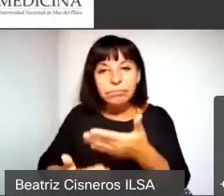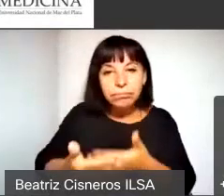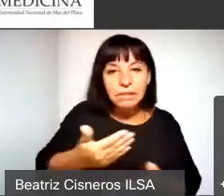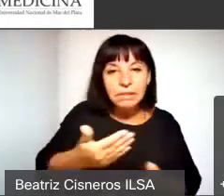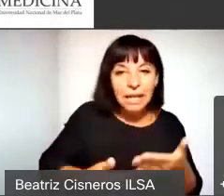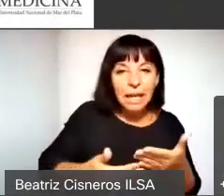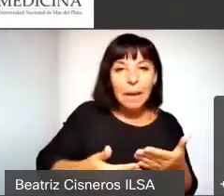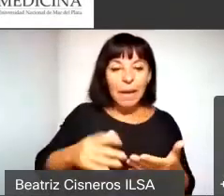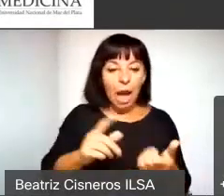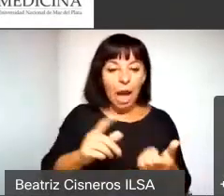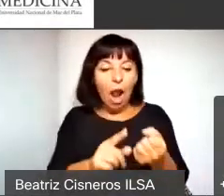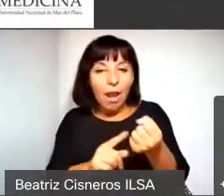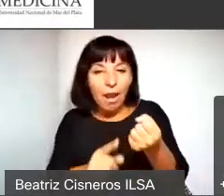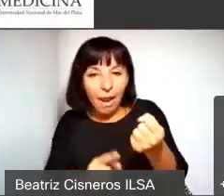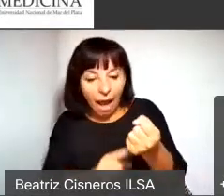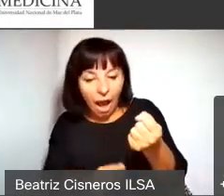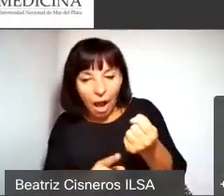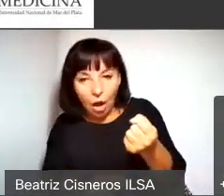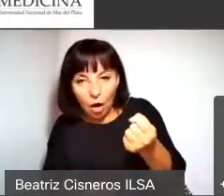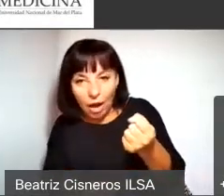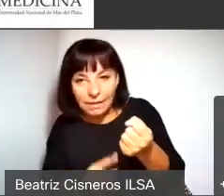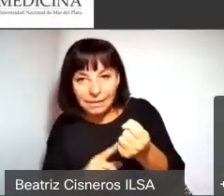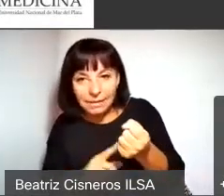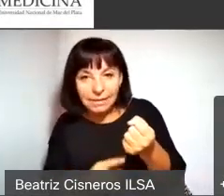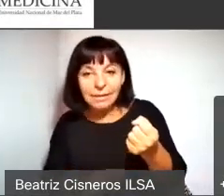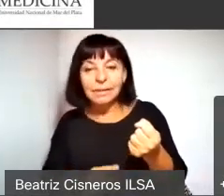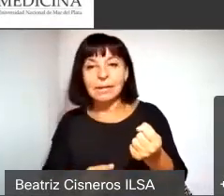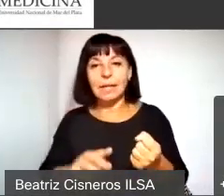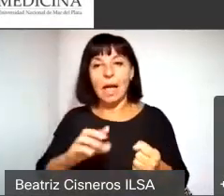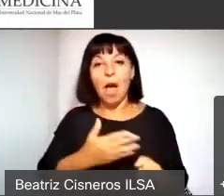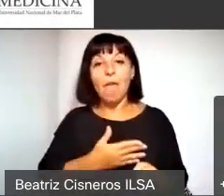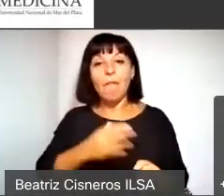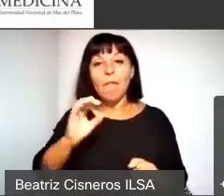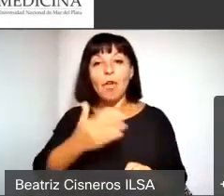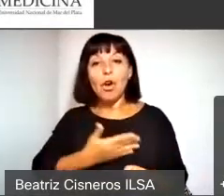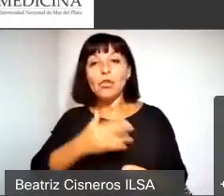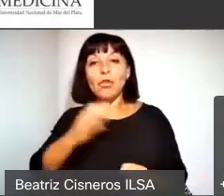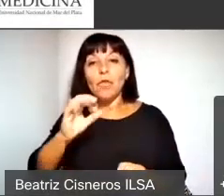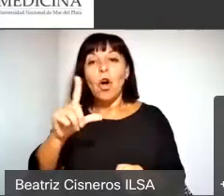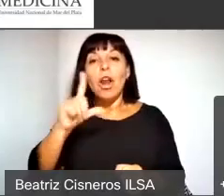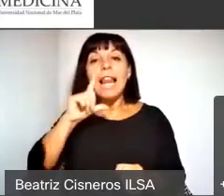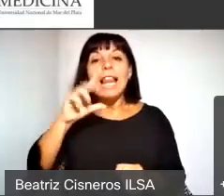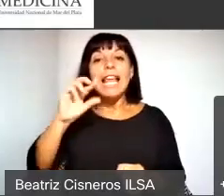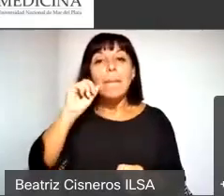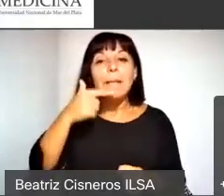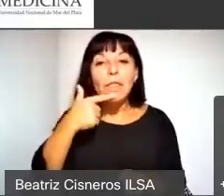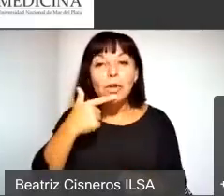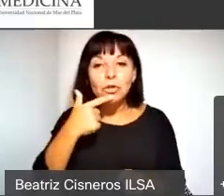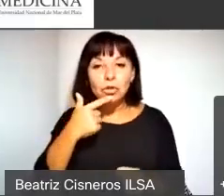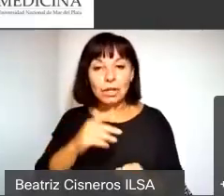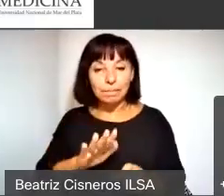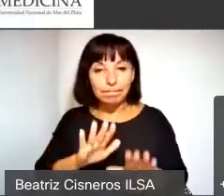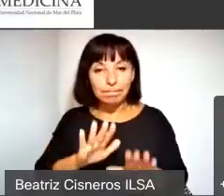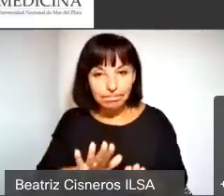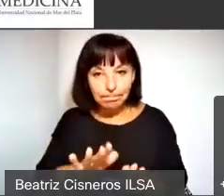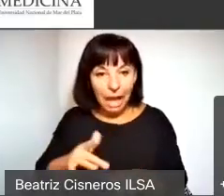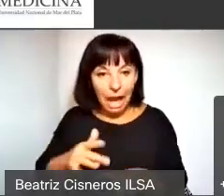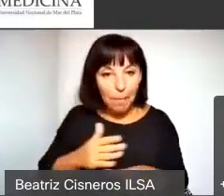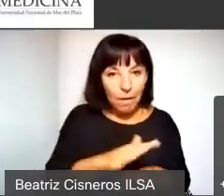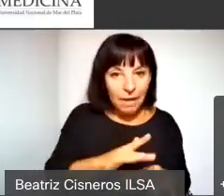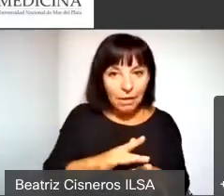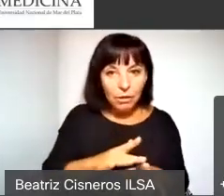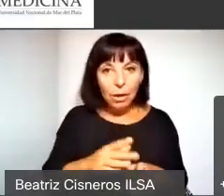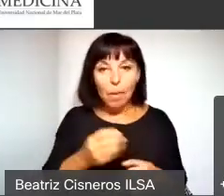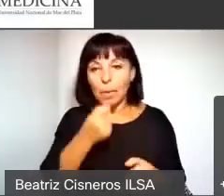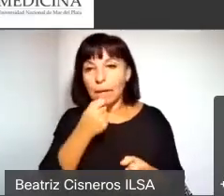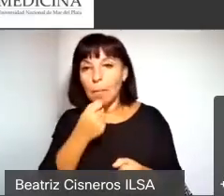colas apolares, ¿sí?, de los fosfolípidos y limita el movimiento de las mismas. O sea que cuanto más colesterol tenga